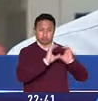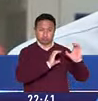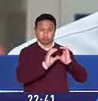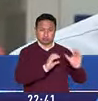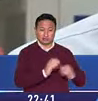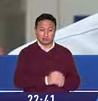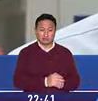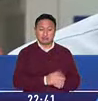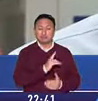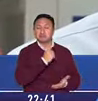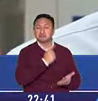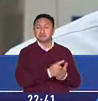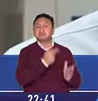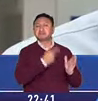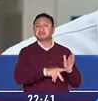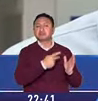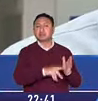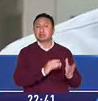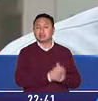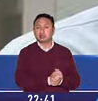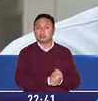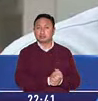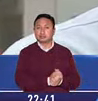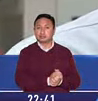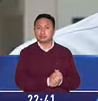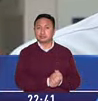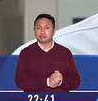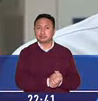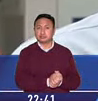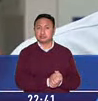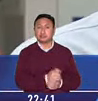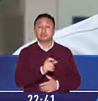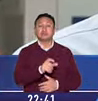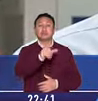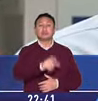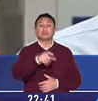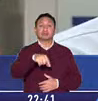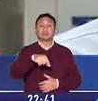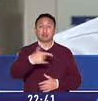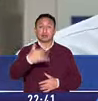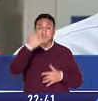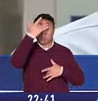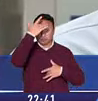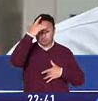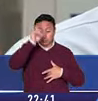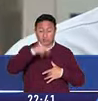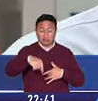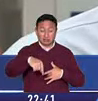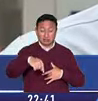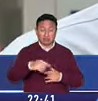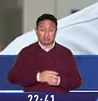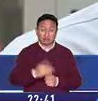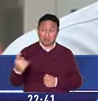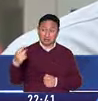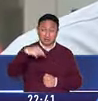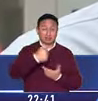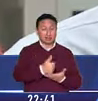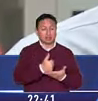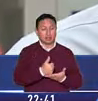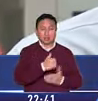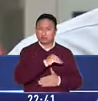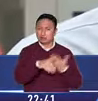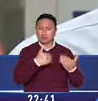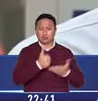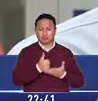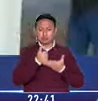constatar exactamente qué es lo que hace falta. No queremos que nuestros enfermos y los pacientes de la provincia que vienen acá reciban todo